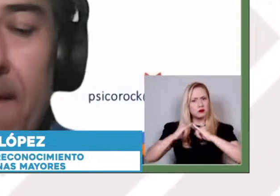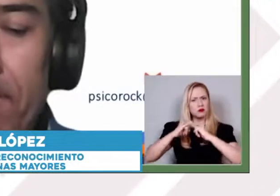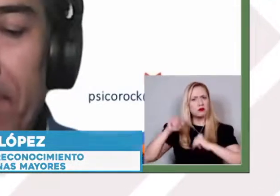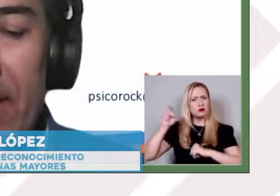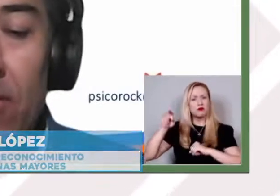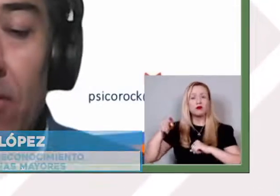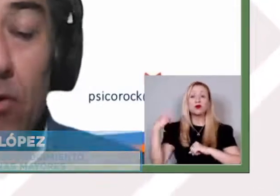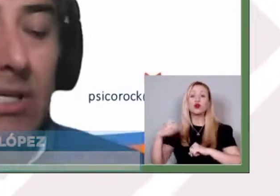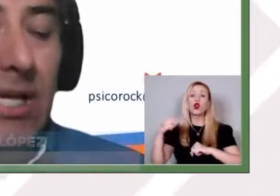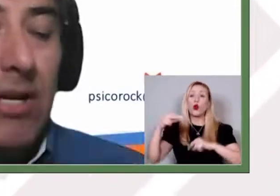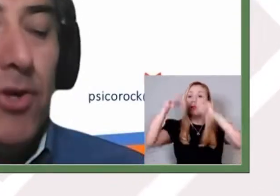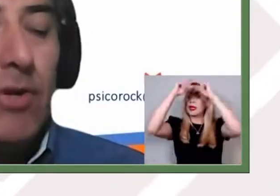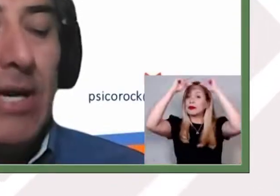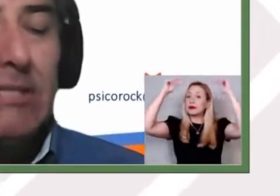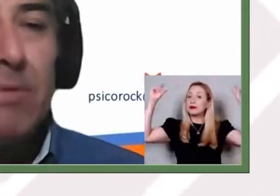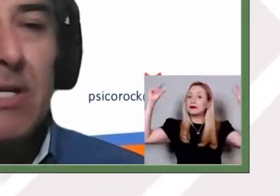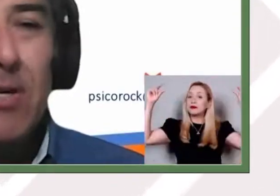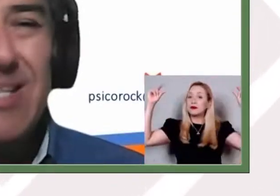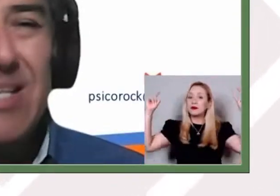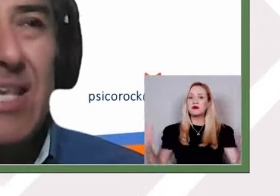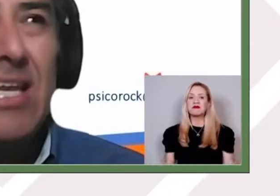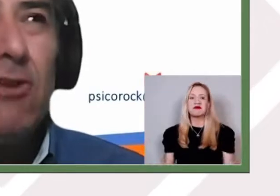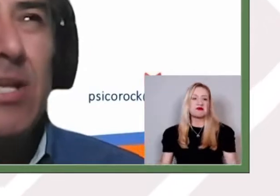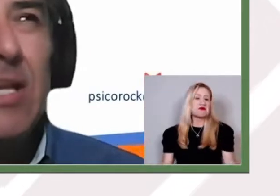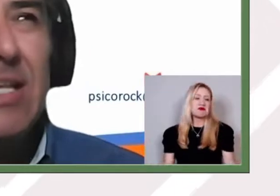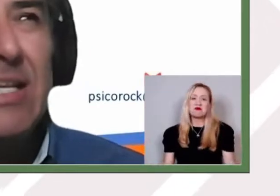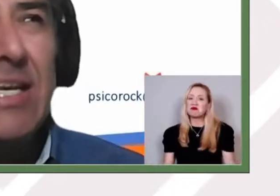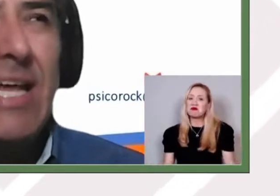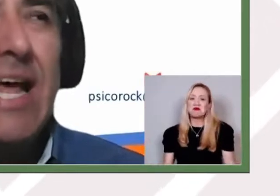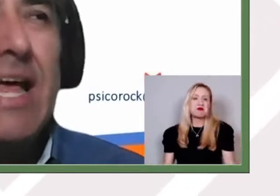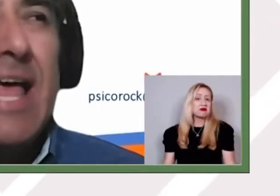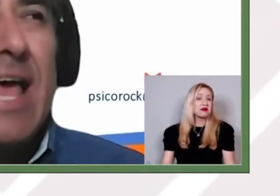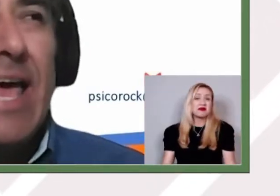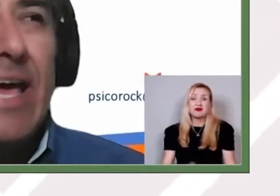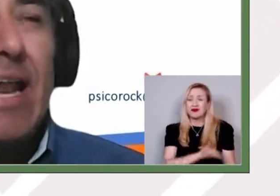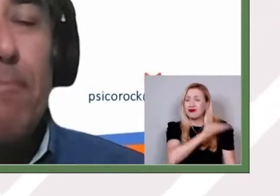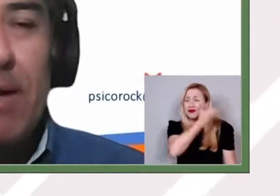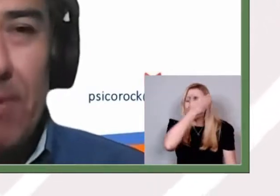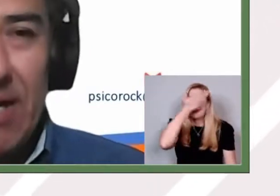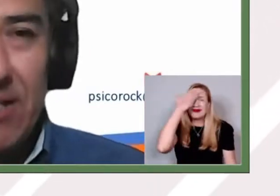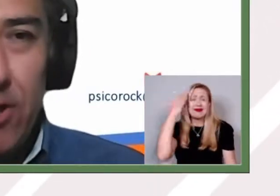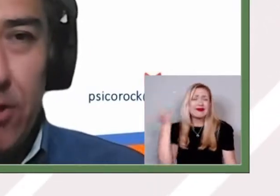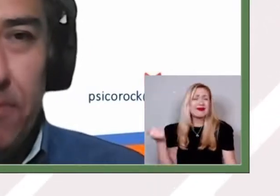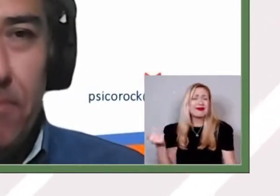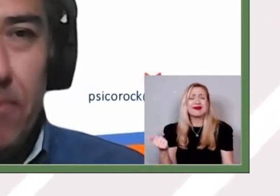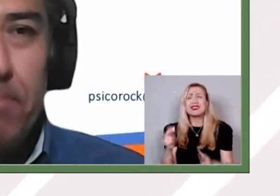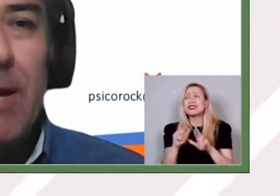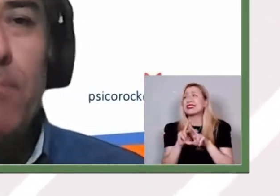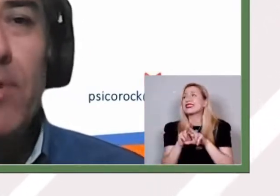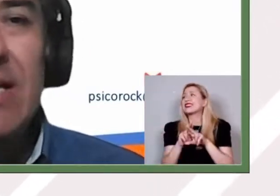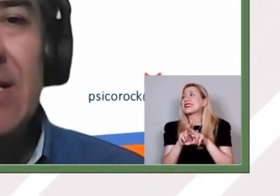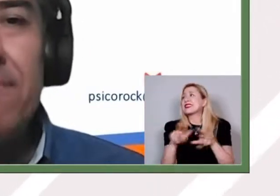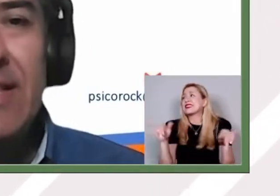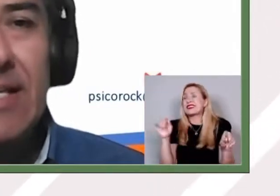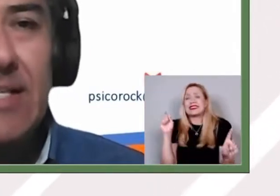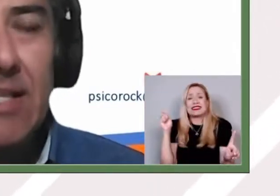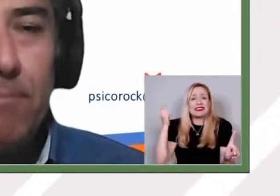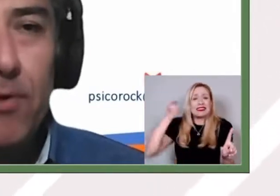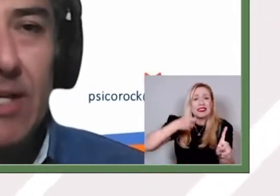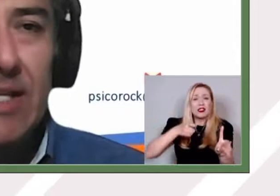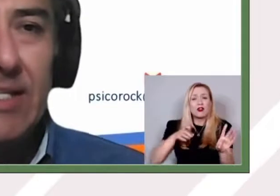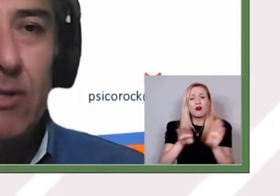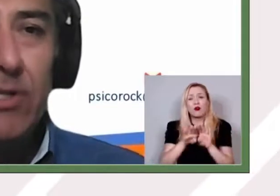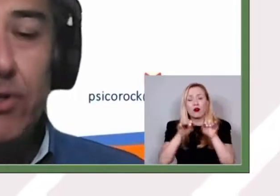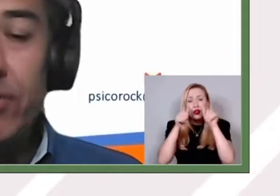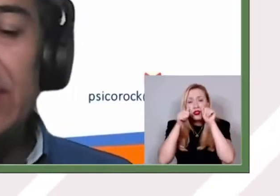membrete, pero considero yo que las personas allí no tienen siquiera la preparación para poder hacer frente a este